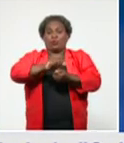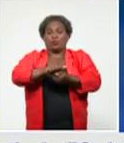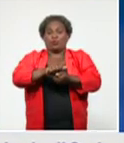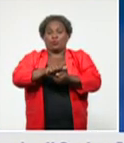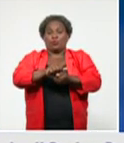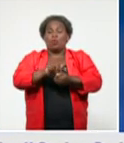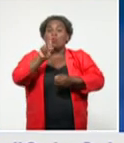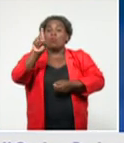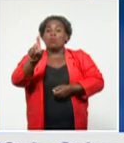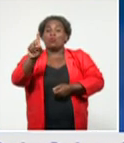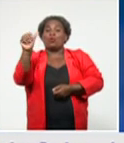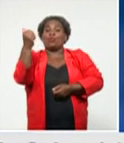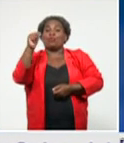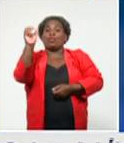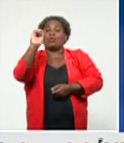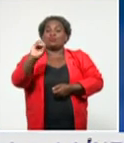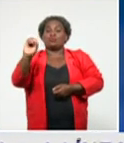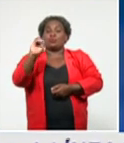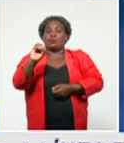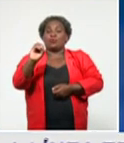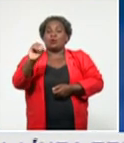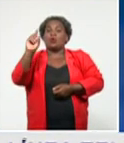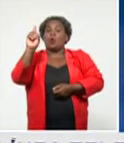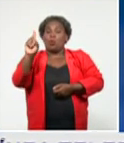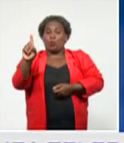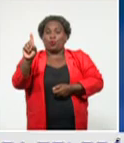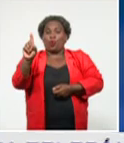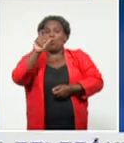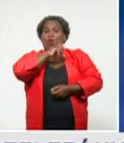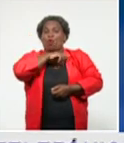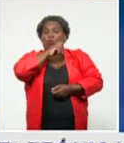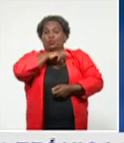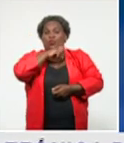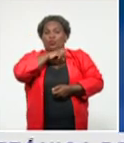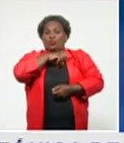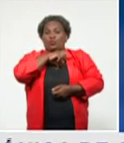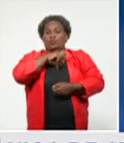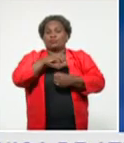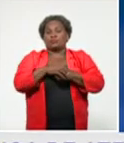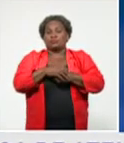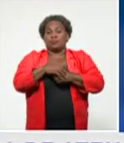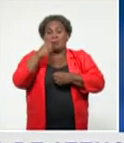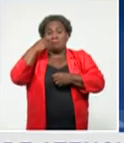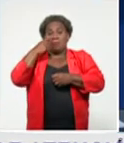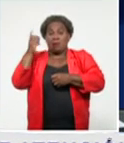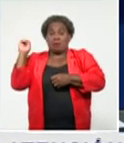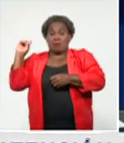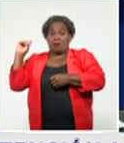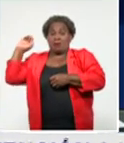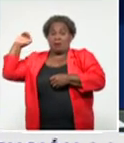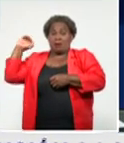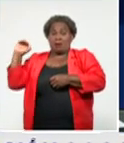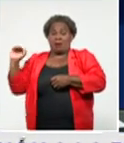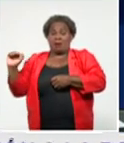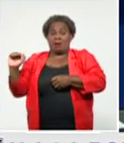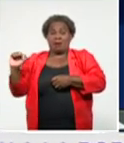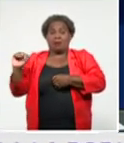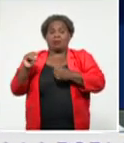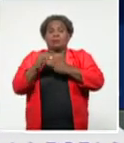10 de octubre y 1 caso en El Cotorro. Esto, como ustedes ven, pues la distribución hace